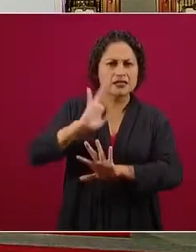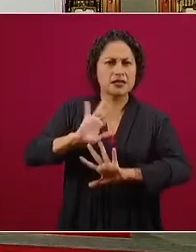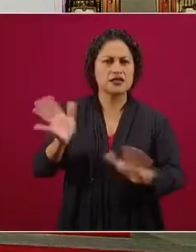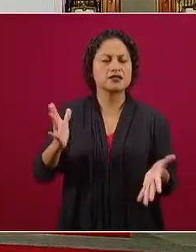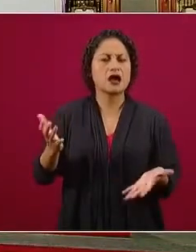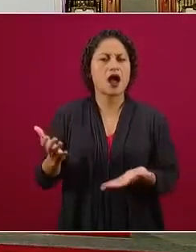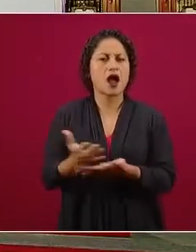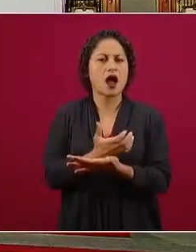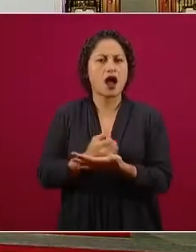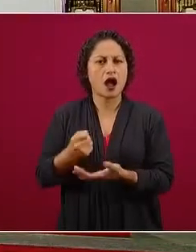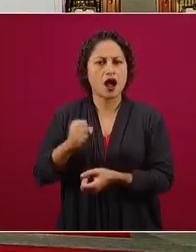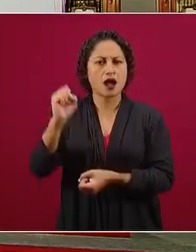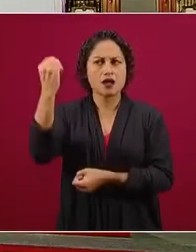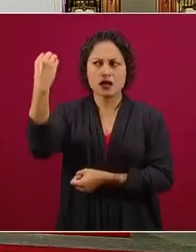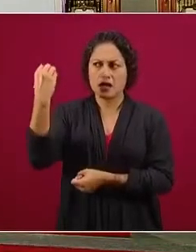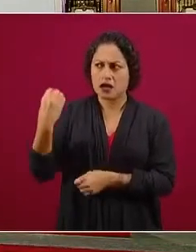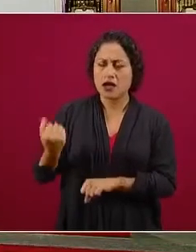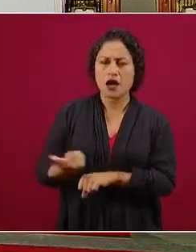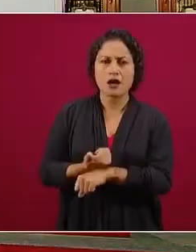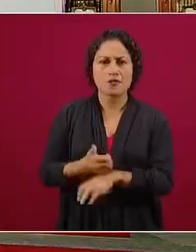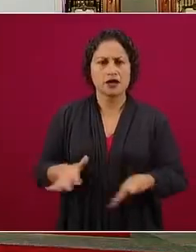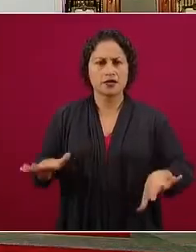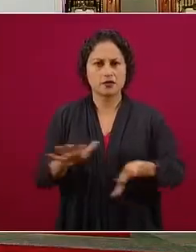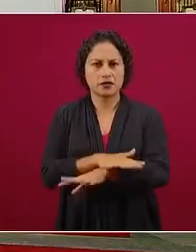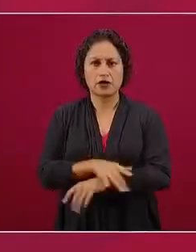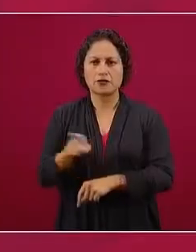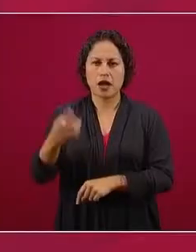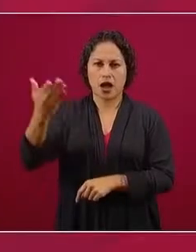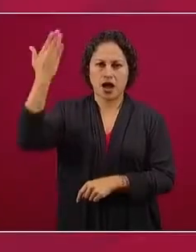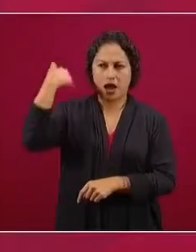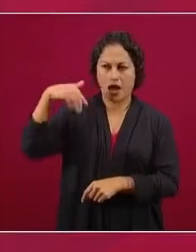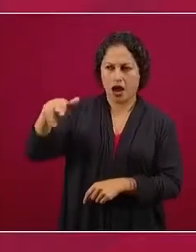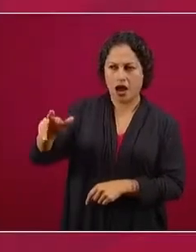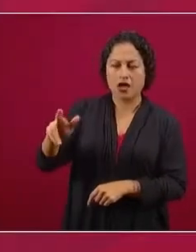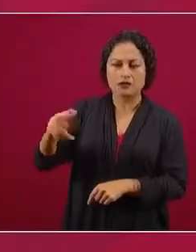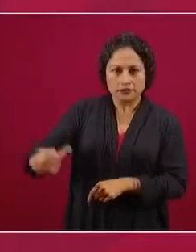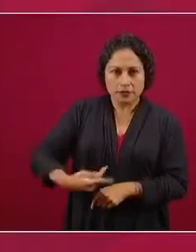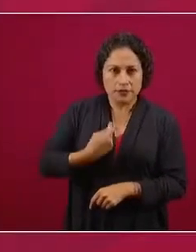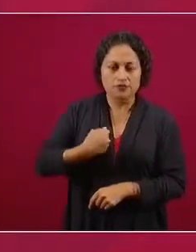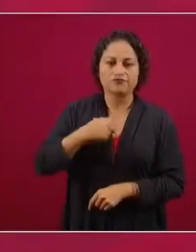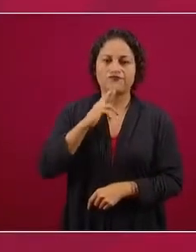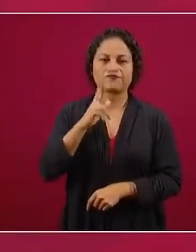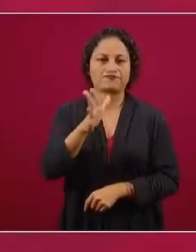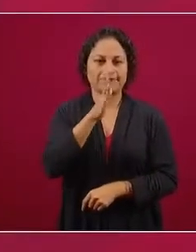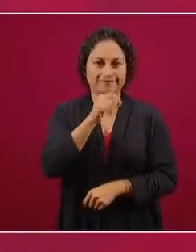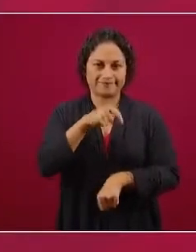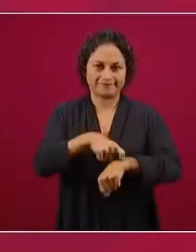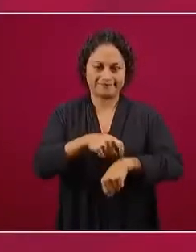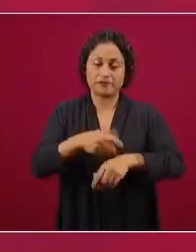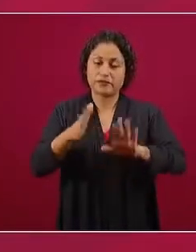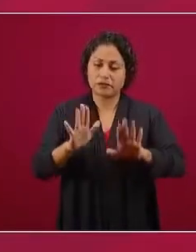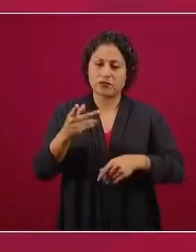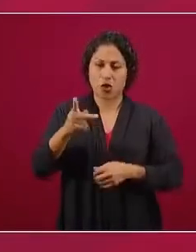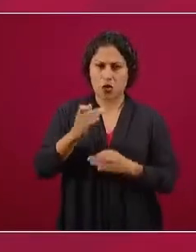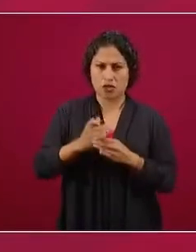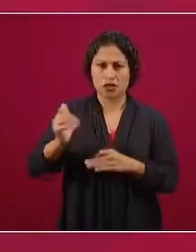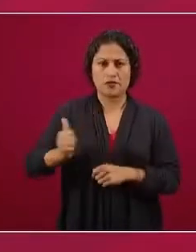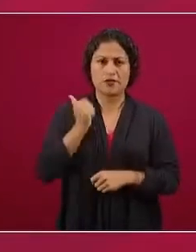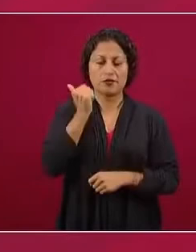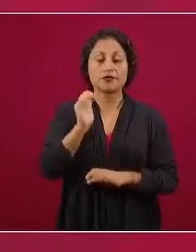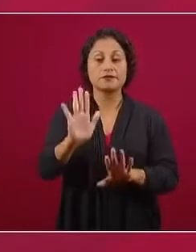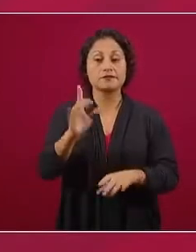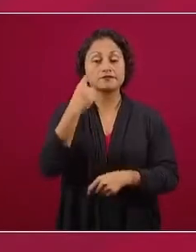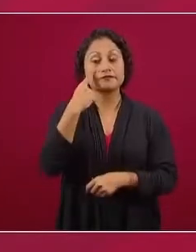amarillo. La vez que me lo preguntó no había ya tiempo, ya no lo pude comentar. Campeche ha mantenido